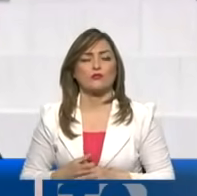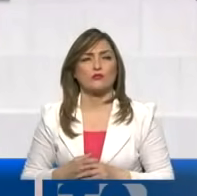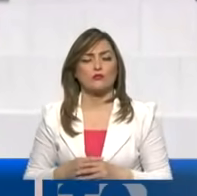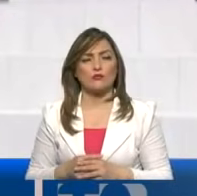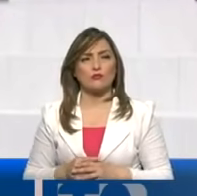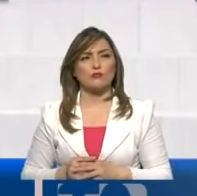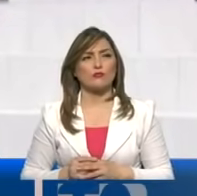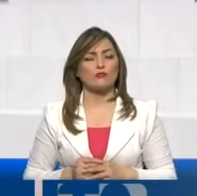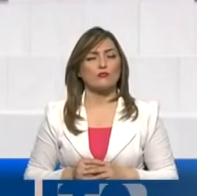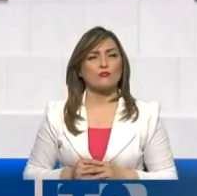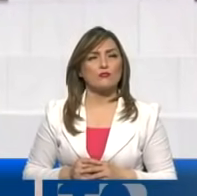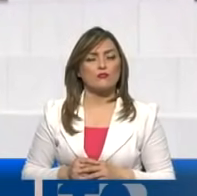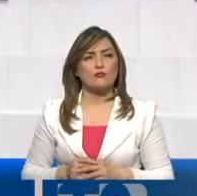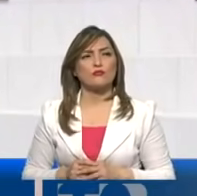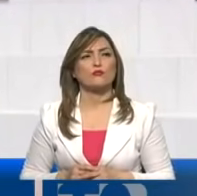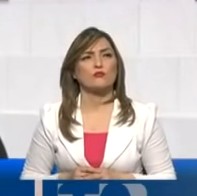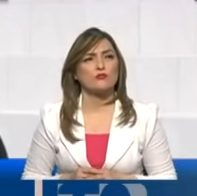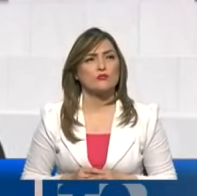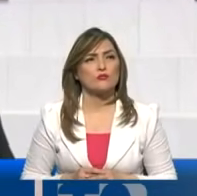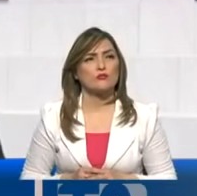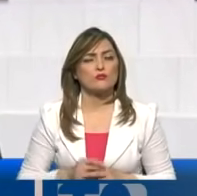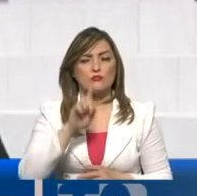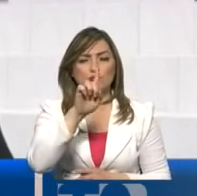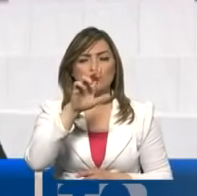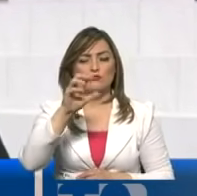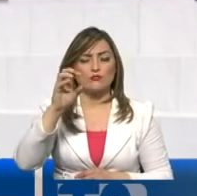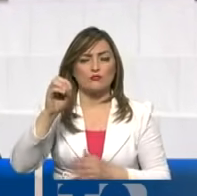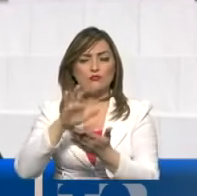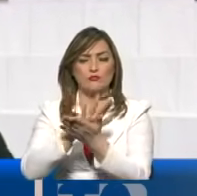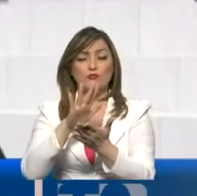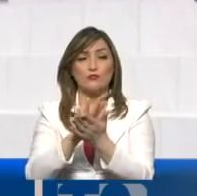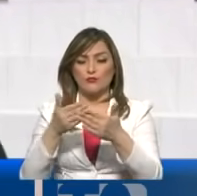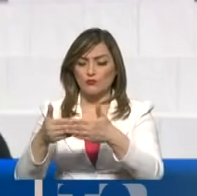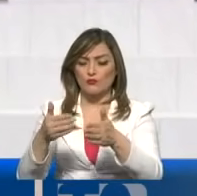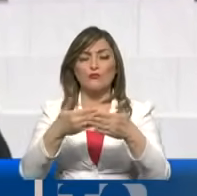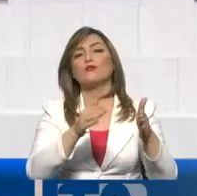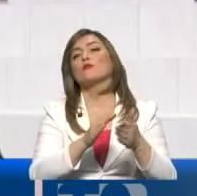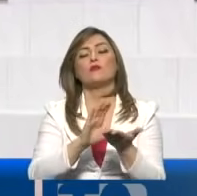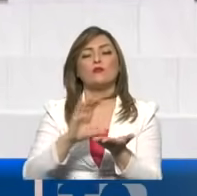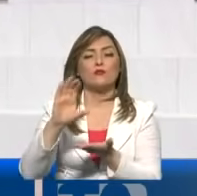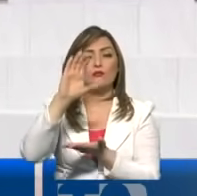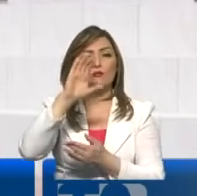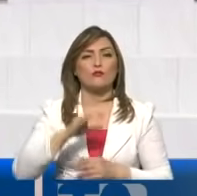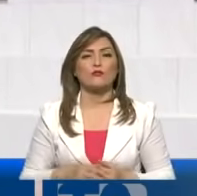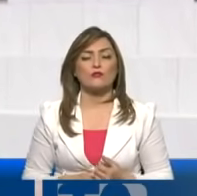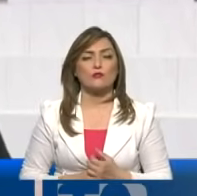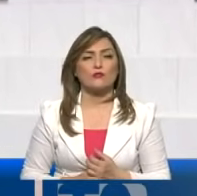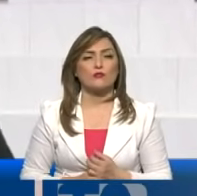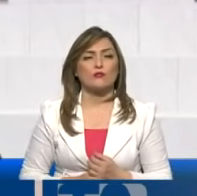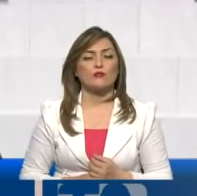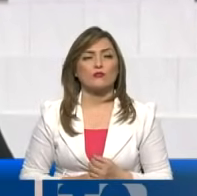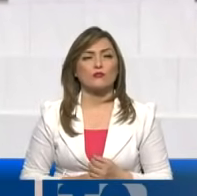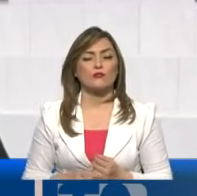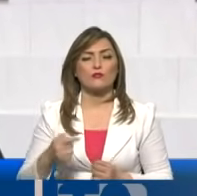COE Nacional para que estas 1.301 escuelas, colegios, regresen a clases